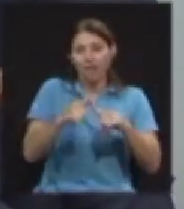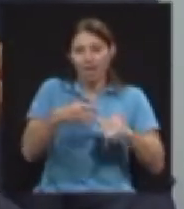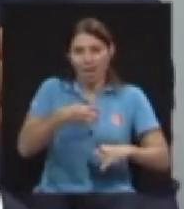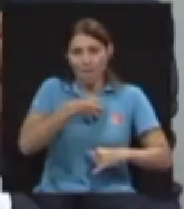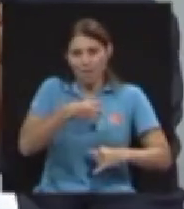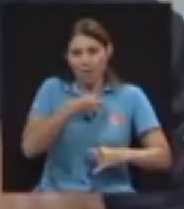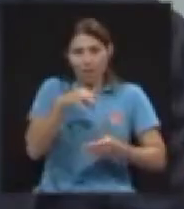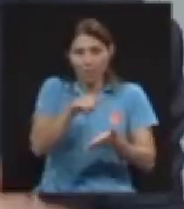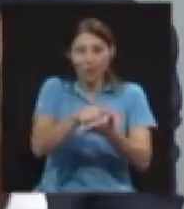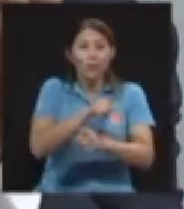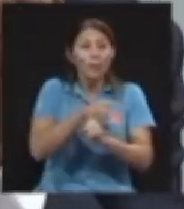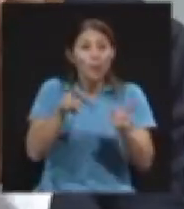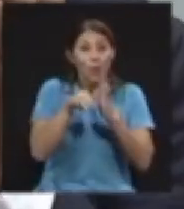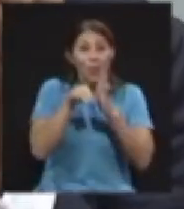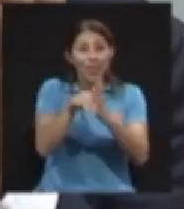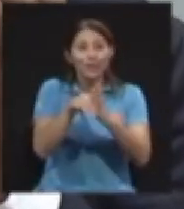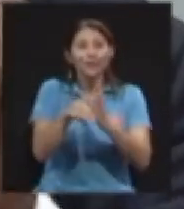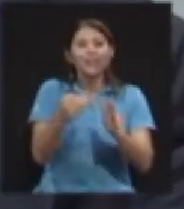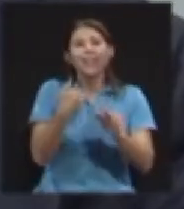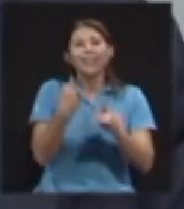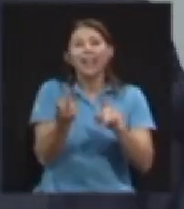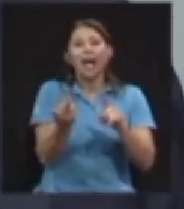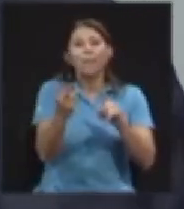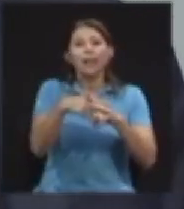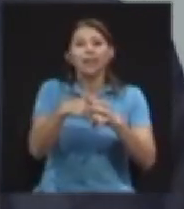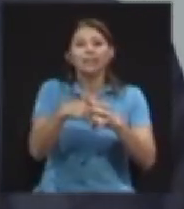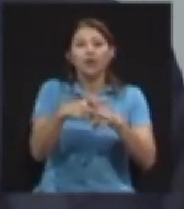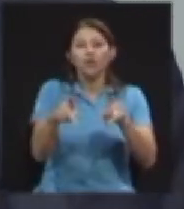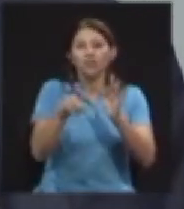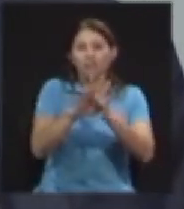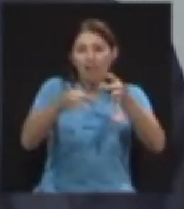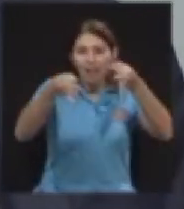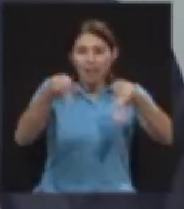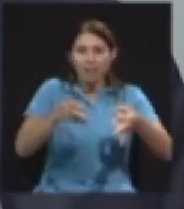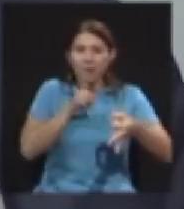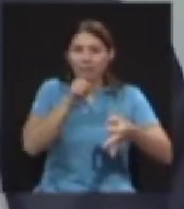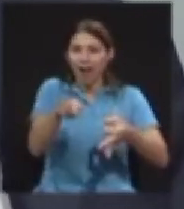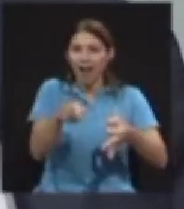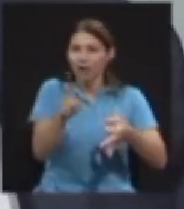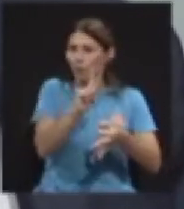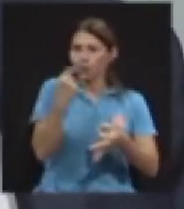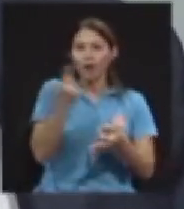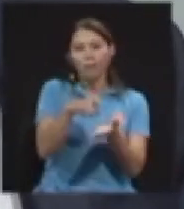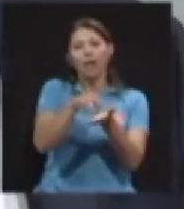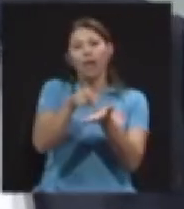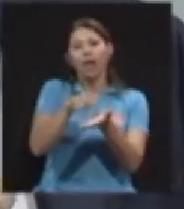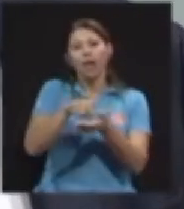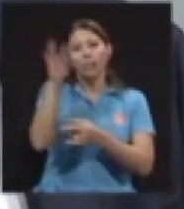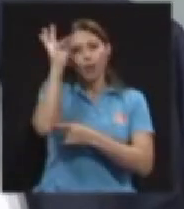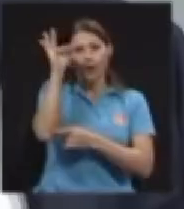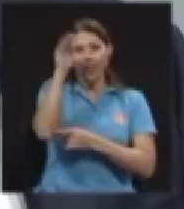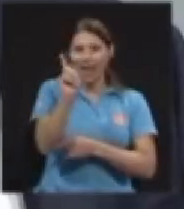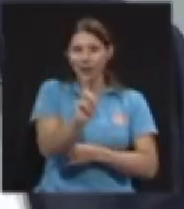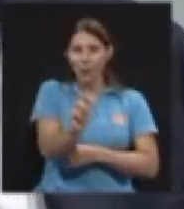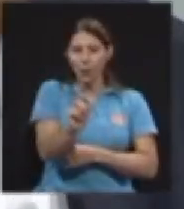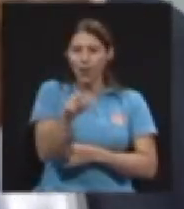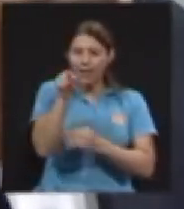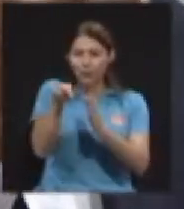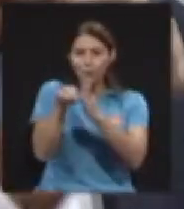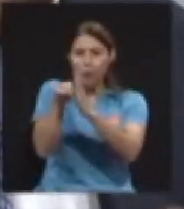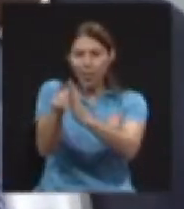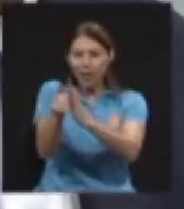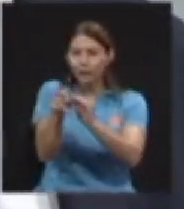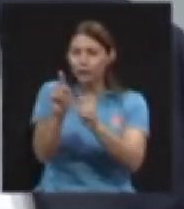aplicación legítima y real, o sea, no es algo que se queda en la teoría, sino que yo tomo esos modelos, los